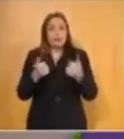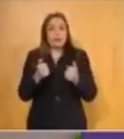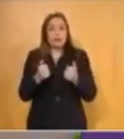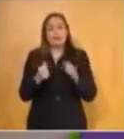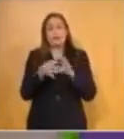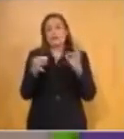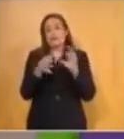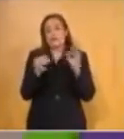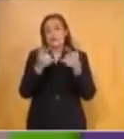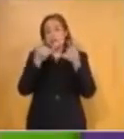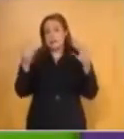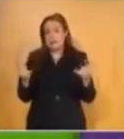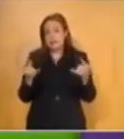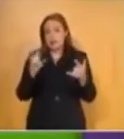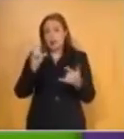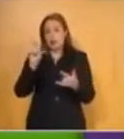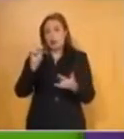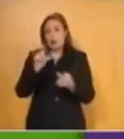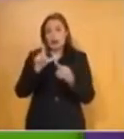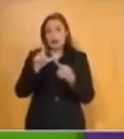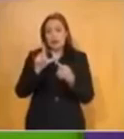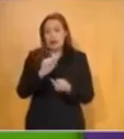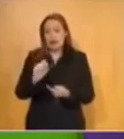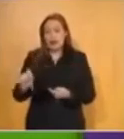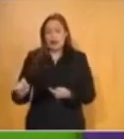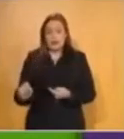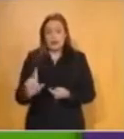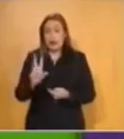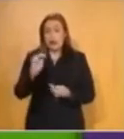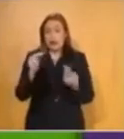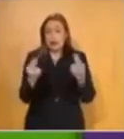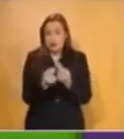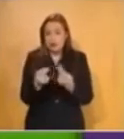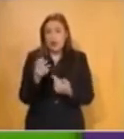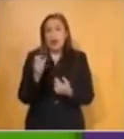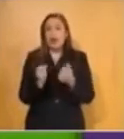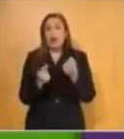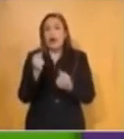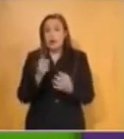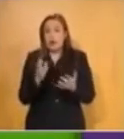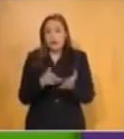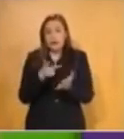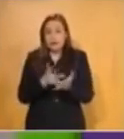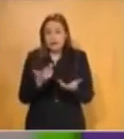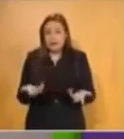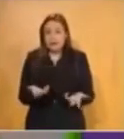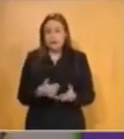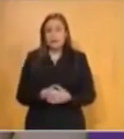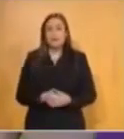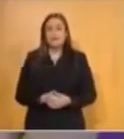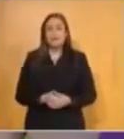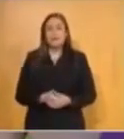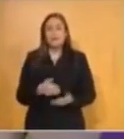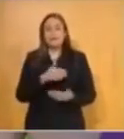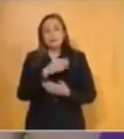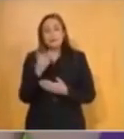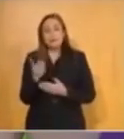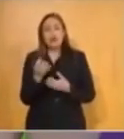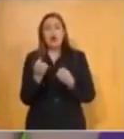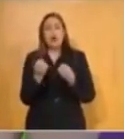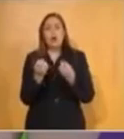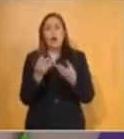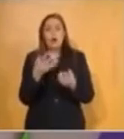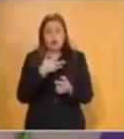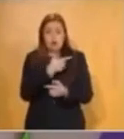personajes. Now, does this comic strip have gutters? ¿Esta tira cómica